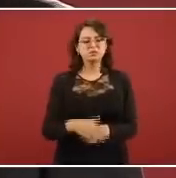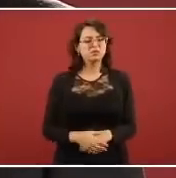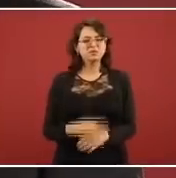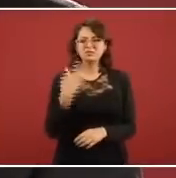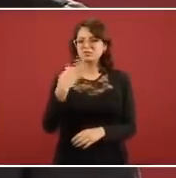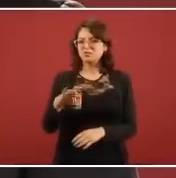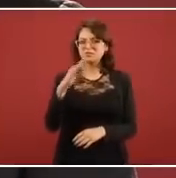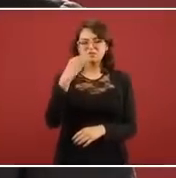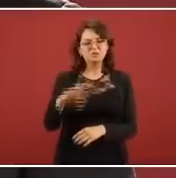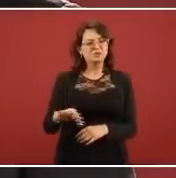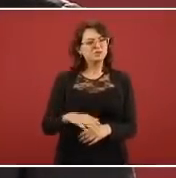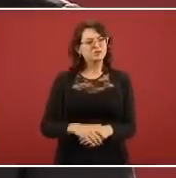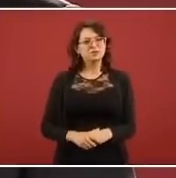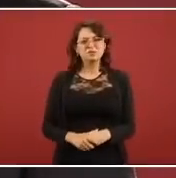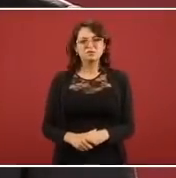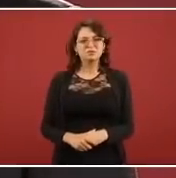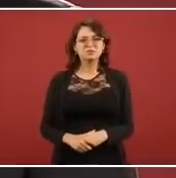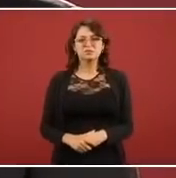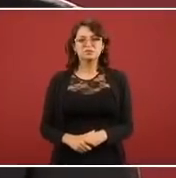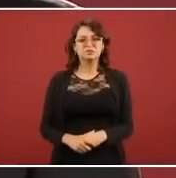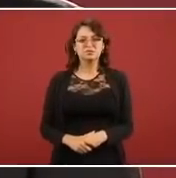grosera,